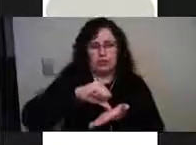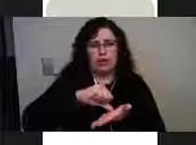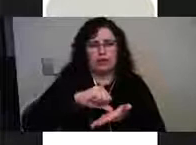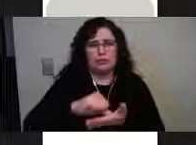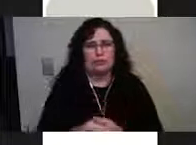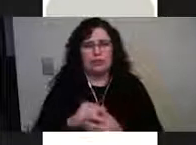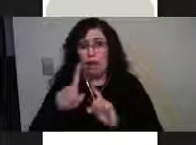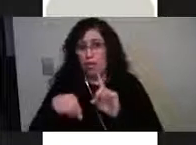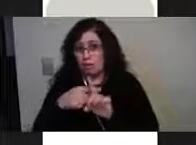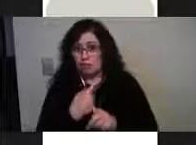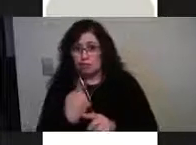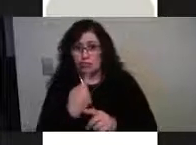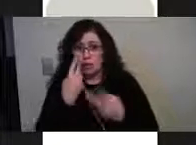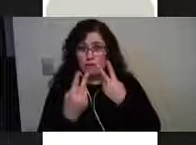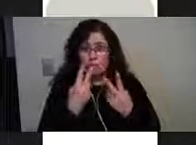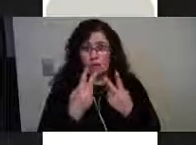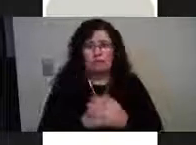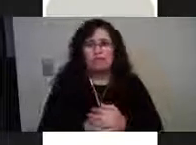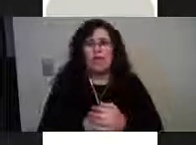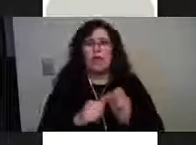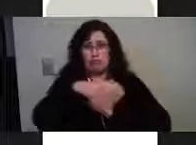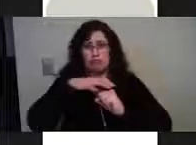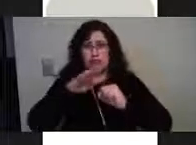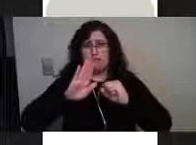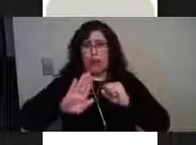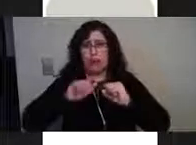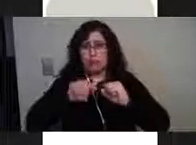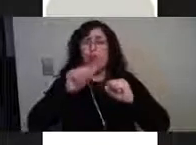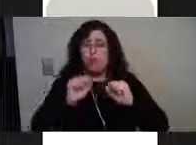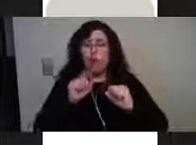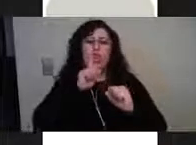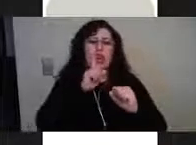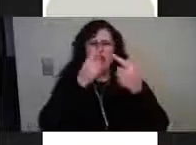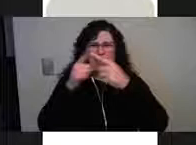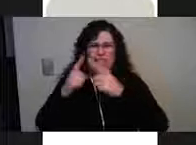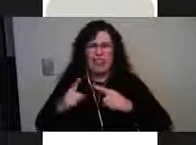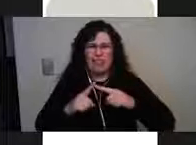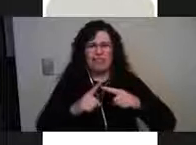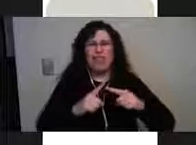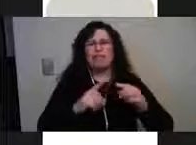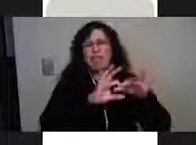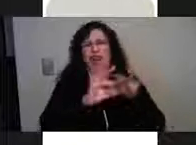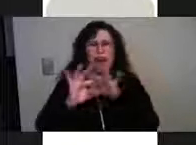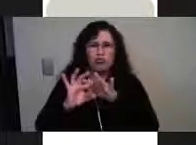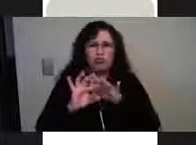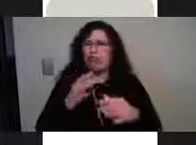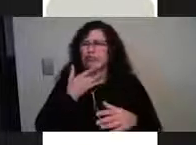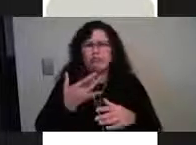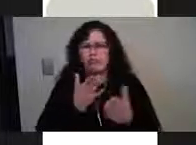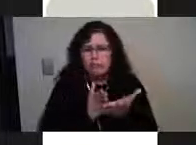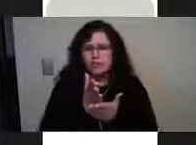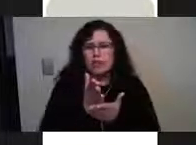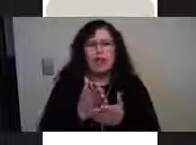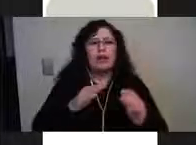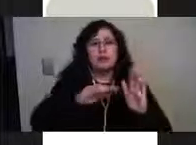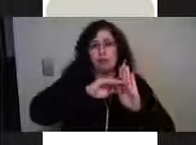Entonces vimos que en general la parálisis cerebral puede tener diferentes orígenes de acuerdo a si es durante la